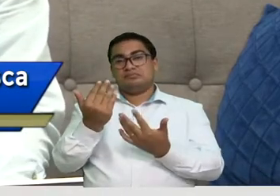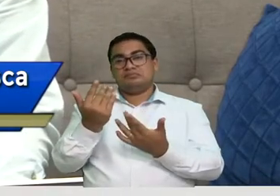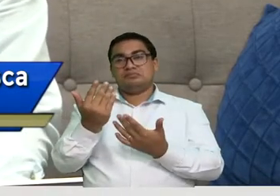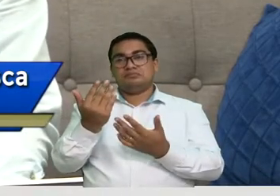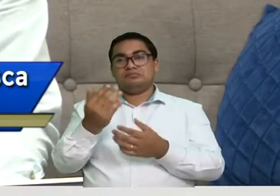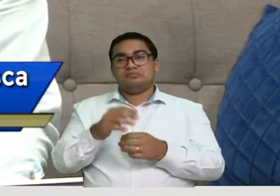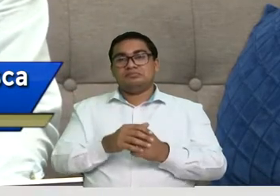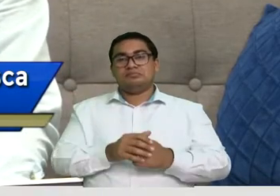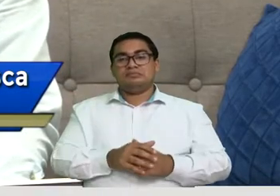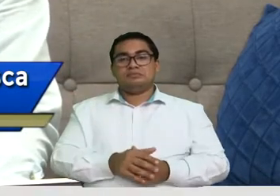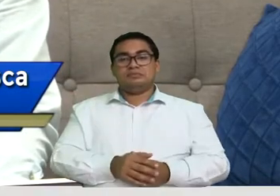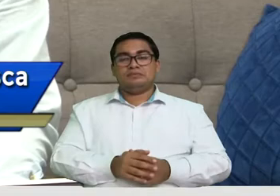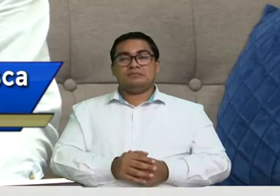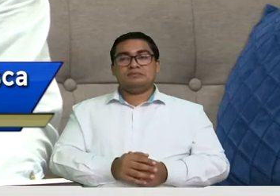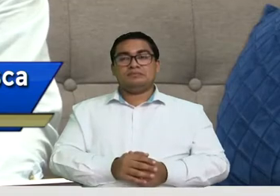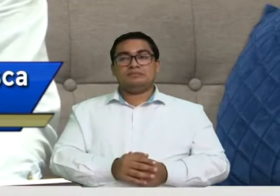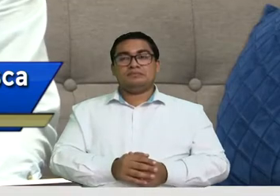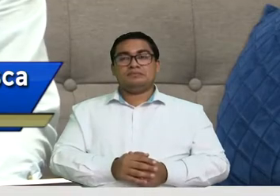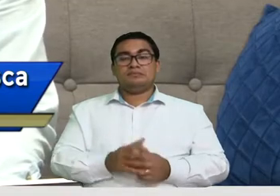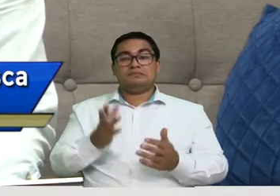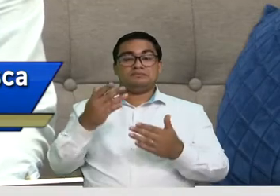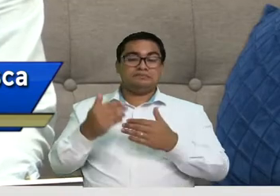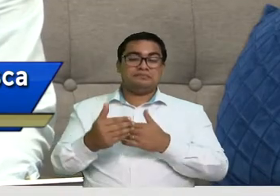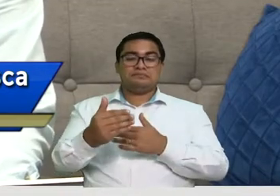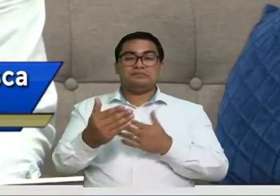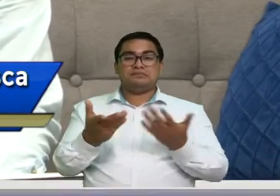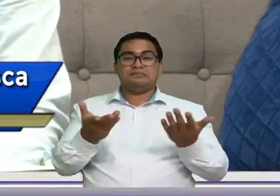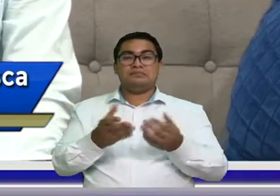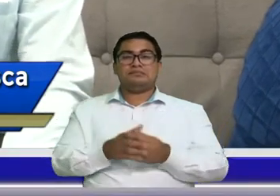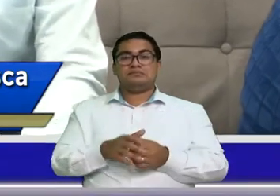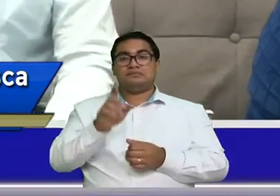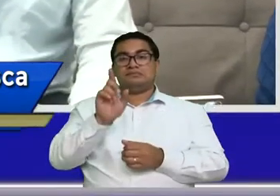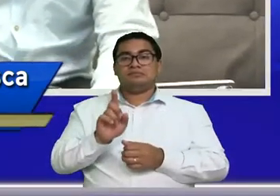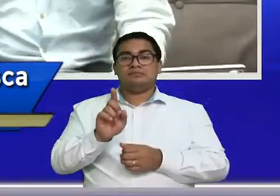altura, de acuerdo a lo proyectado,